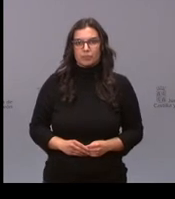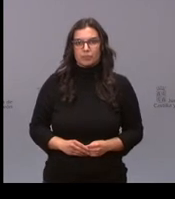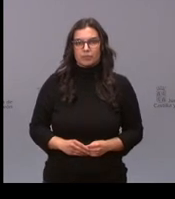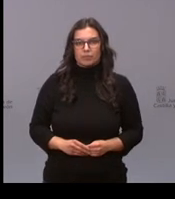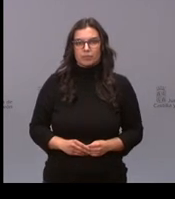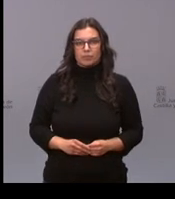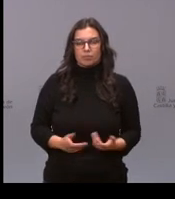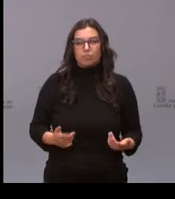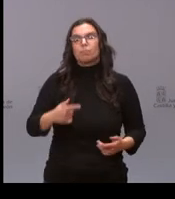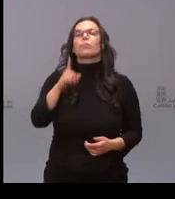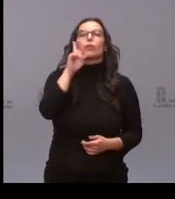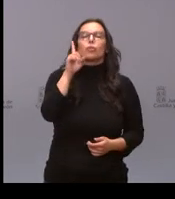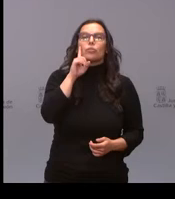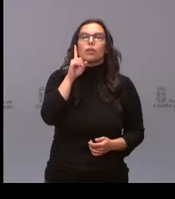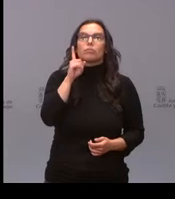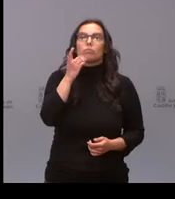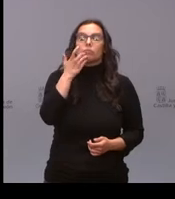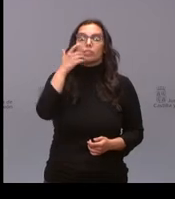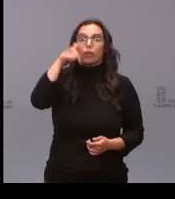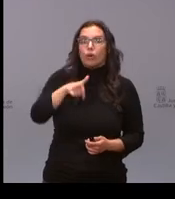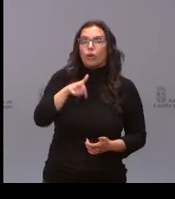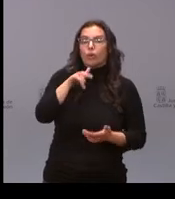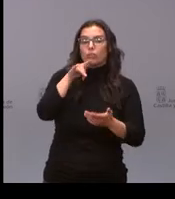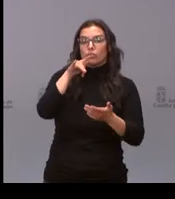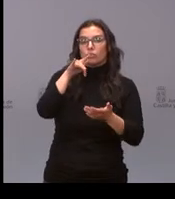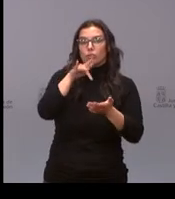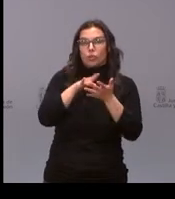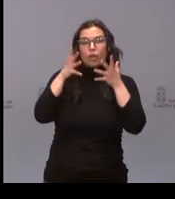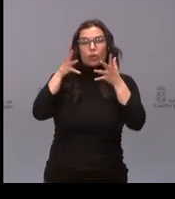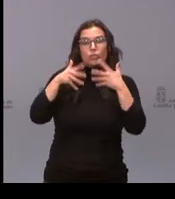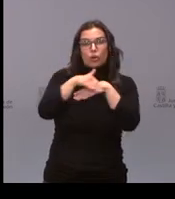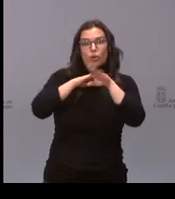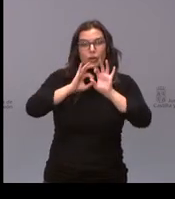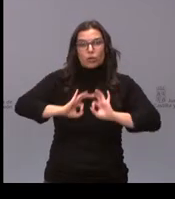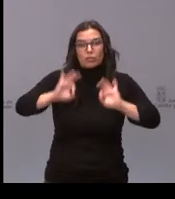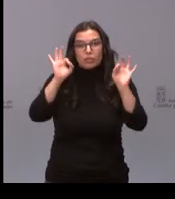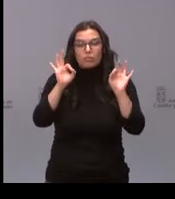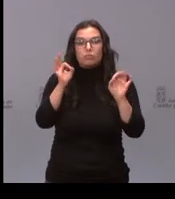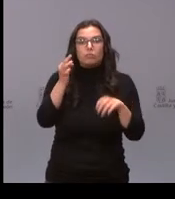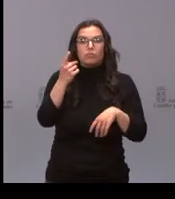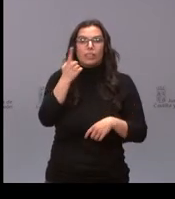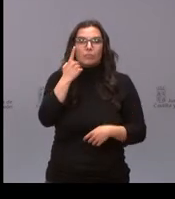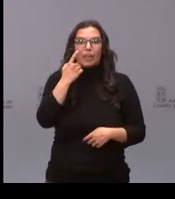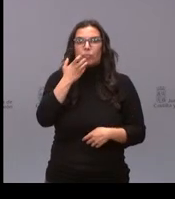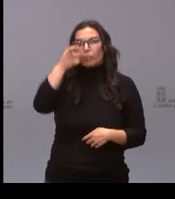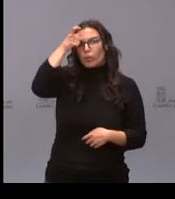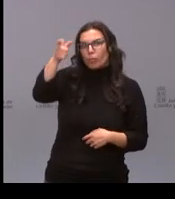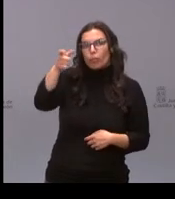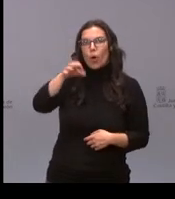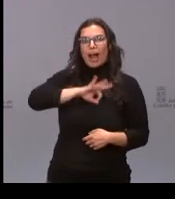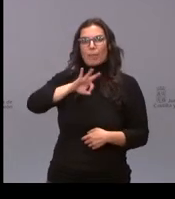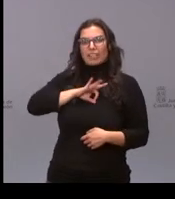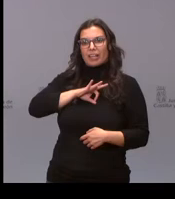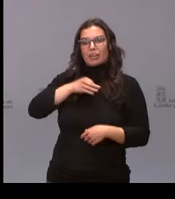Sí, no sé si se ha celebrado hoy Consejo de Gobierno Extraordinario. Estamos sobre todo en Soria pendiente de los cierres que tenemos en Almazán. Imagino que se